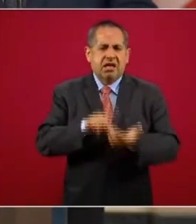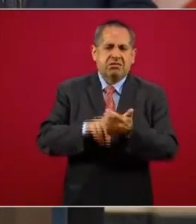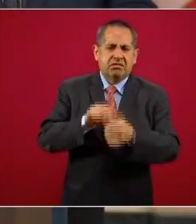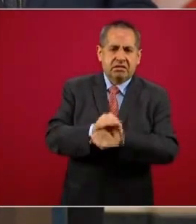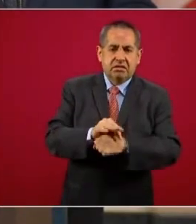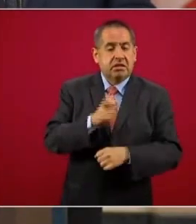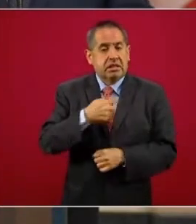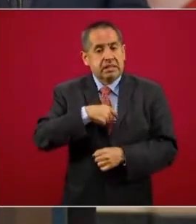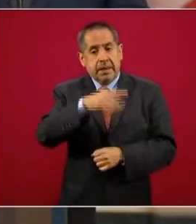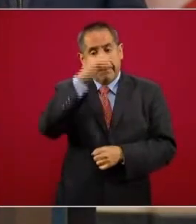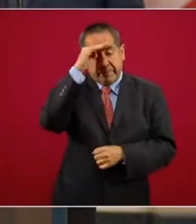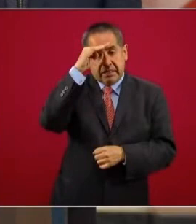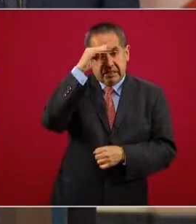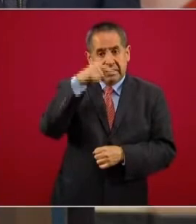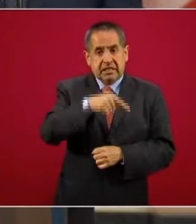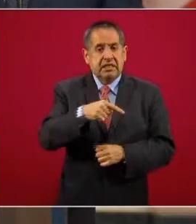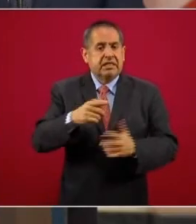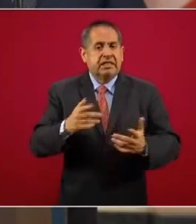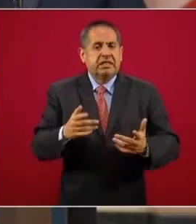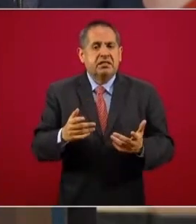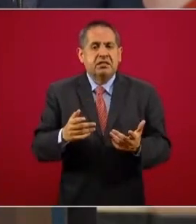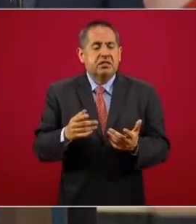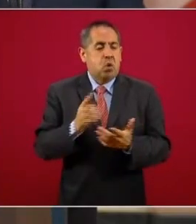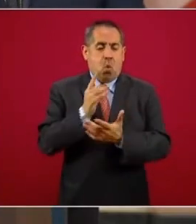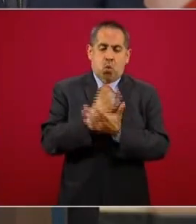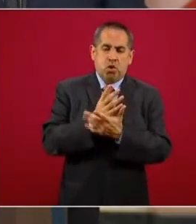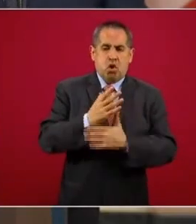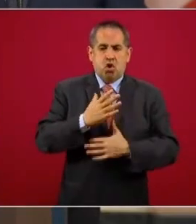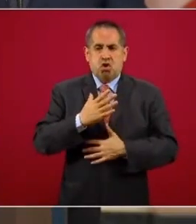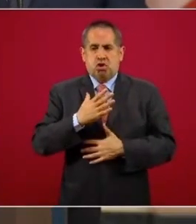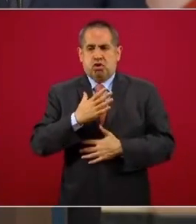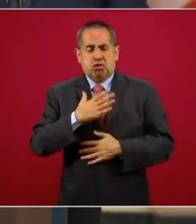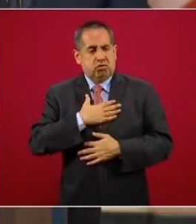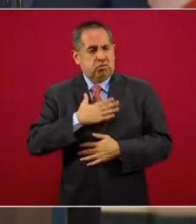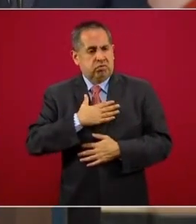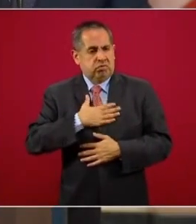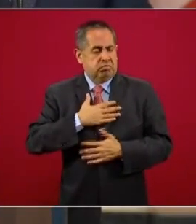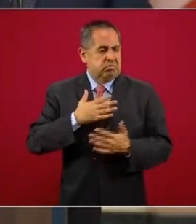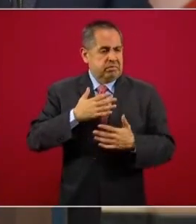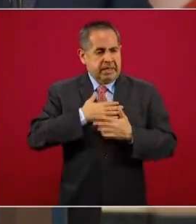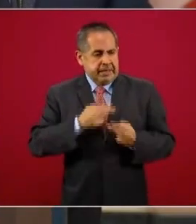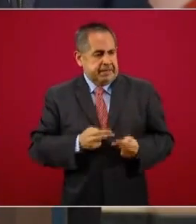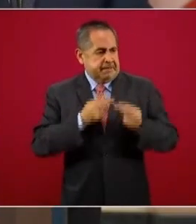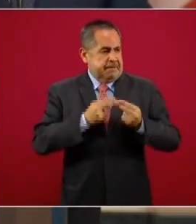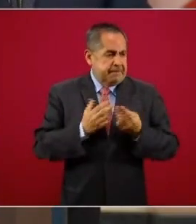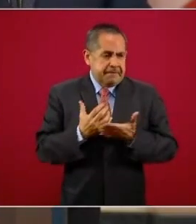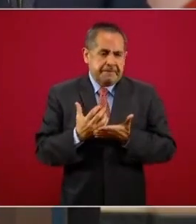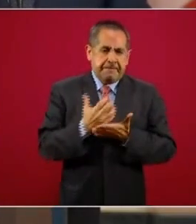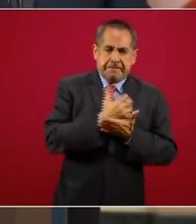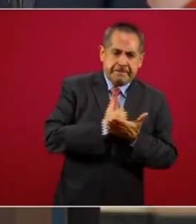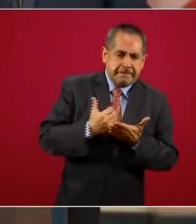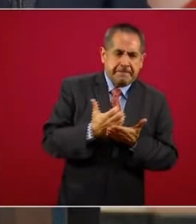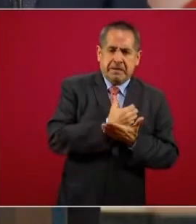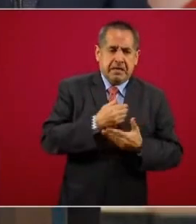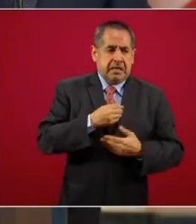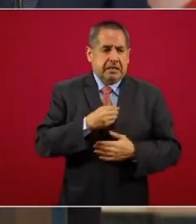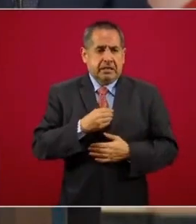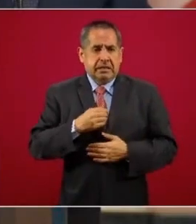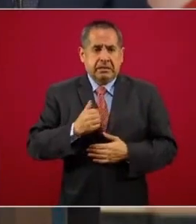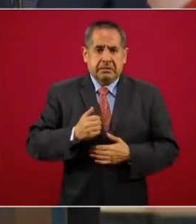están pensando no sólo en la acumulación de ingresos sino